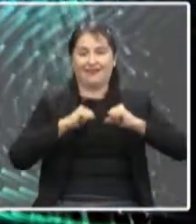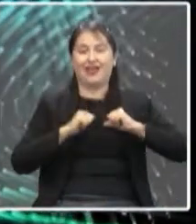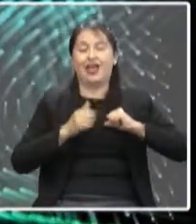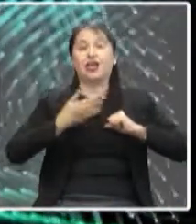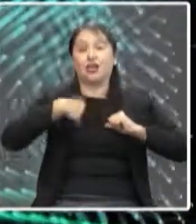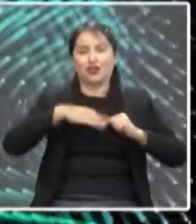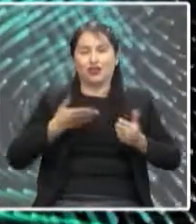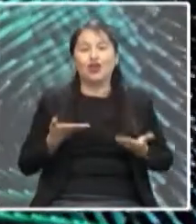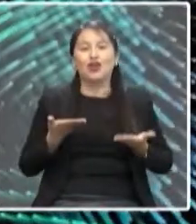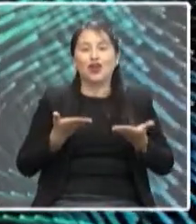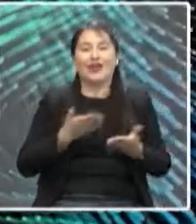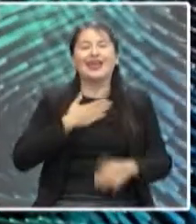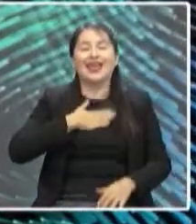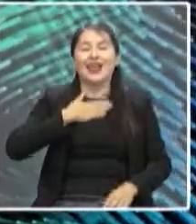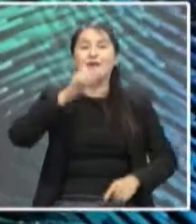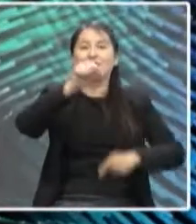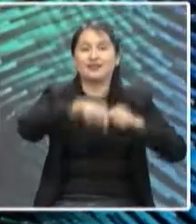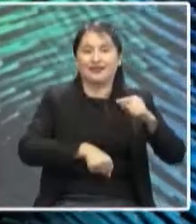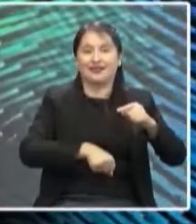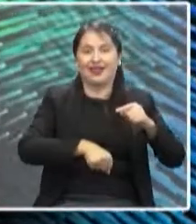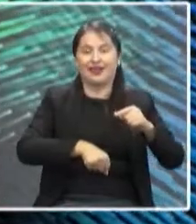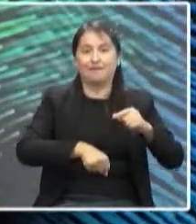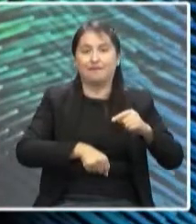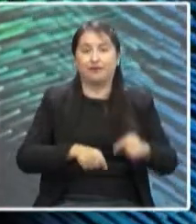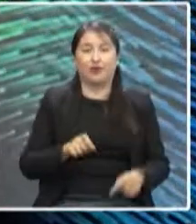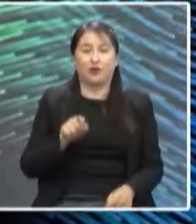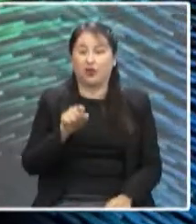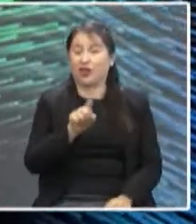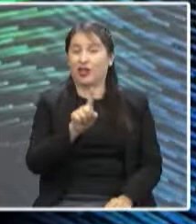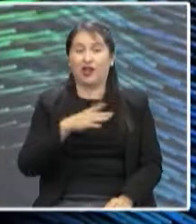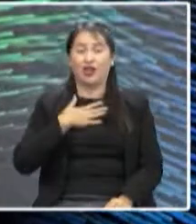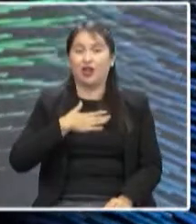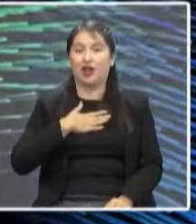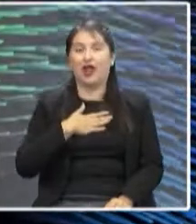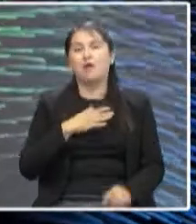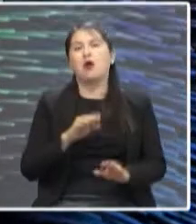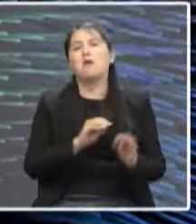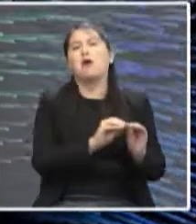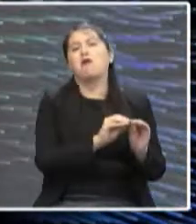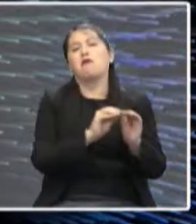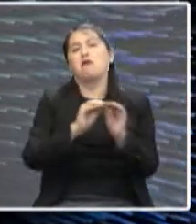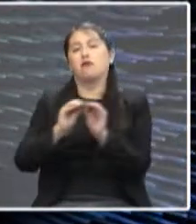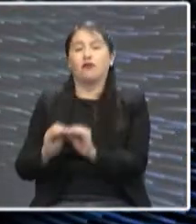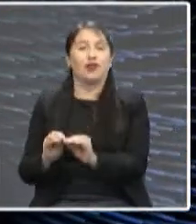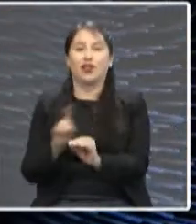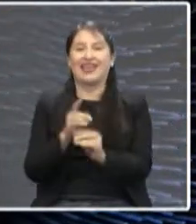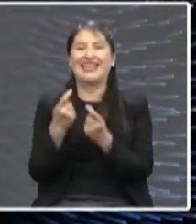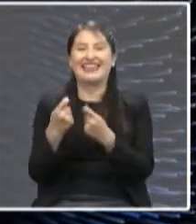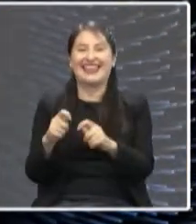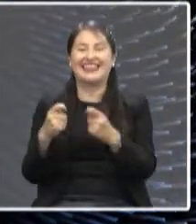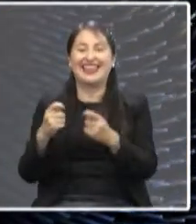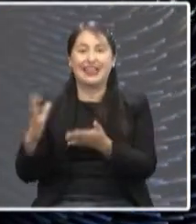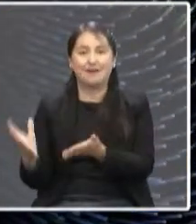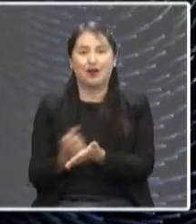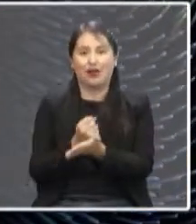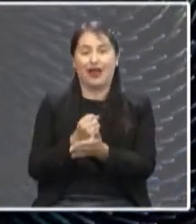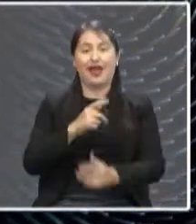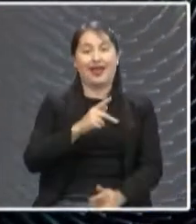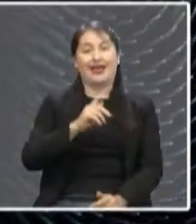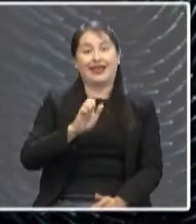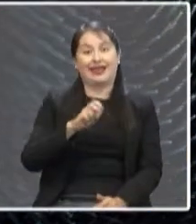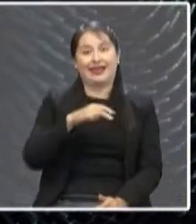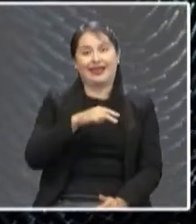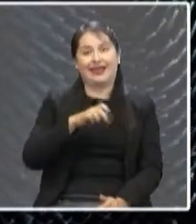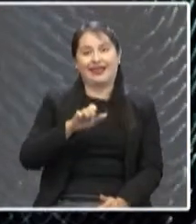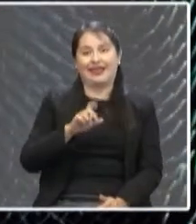a aceptar, uno que no queremos posponer y uno que intentaremos ganar. John F. Kennedy en el